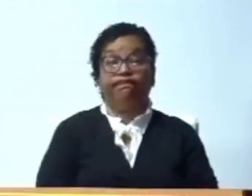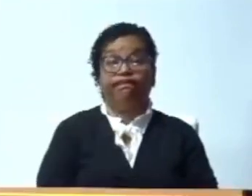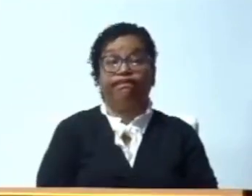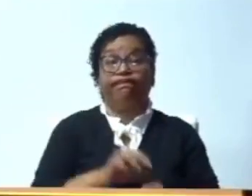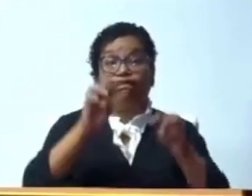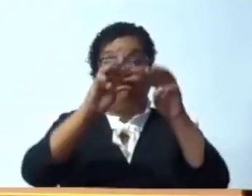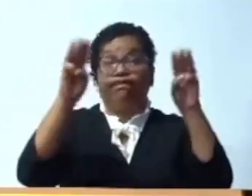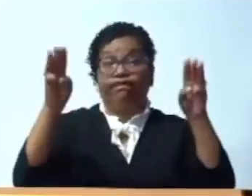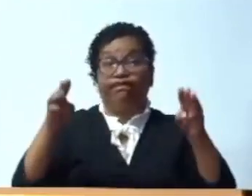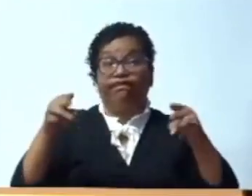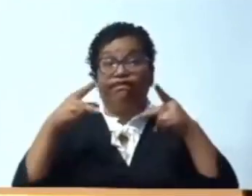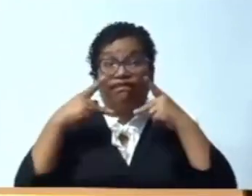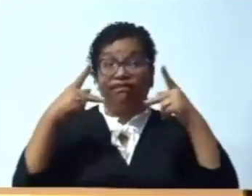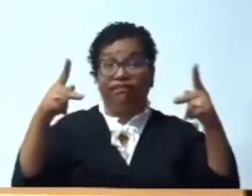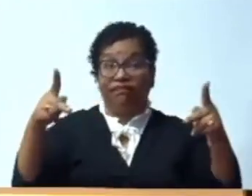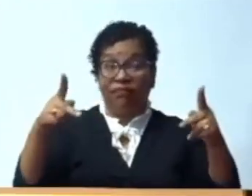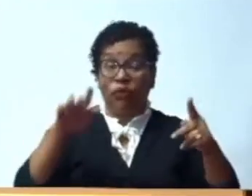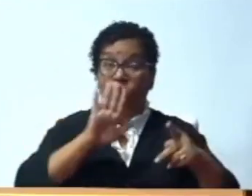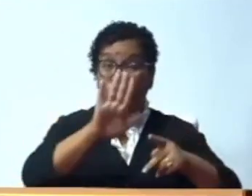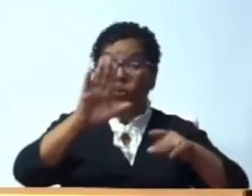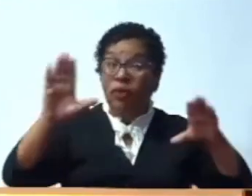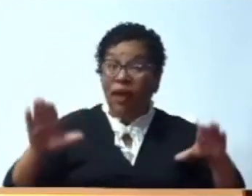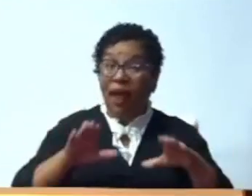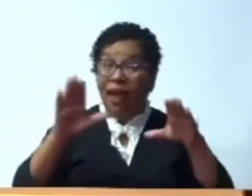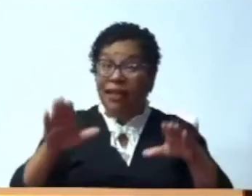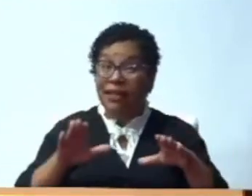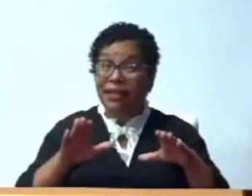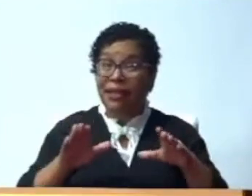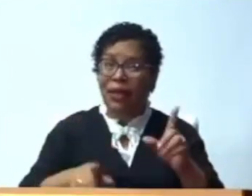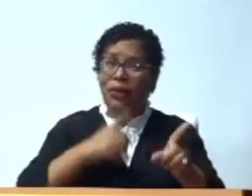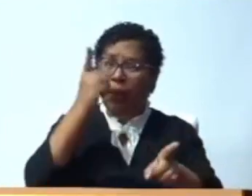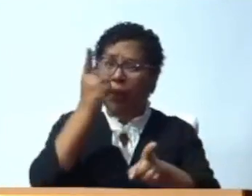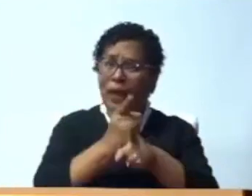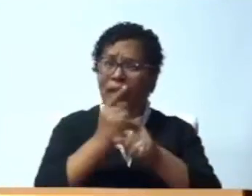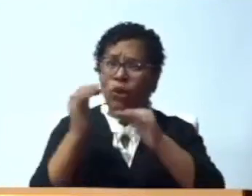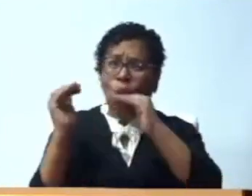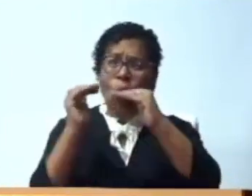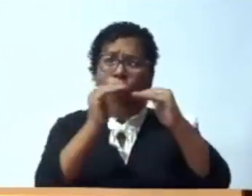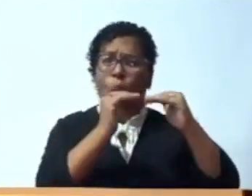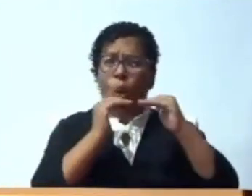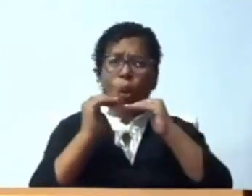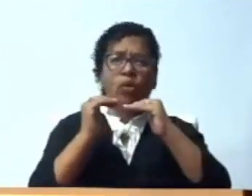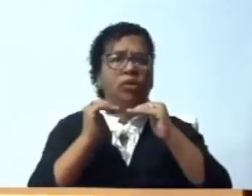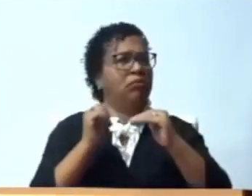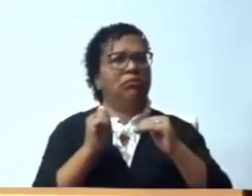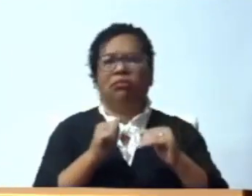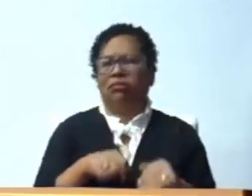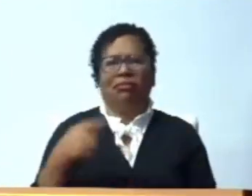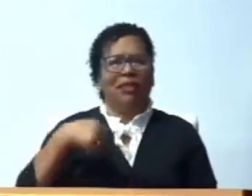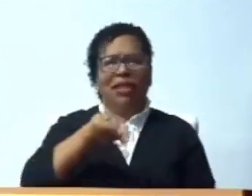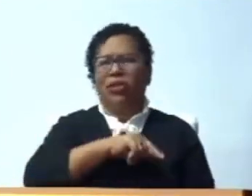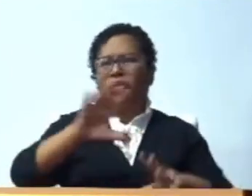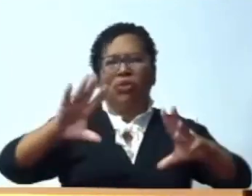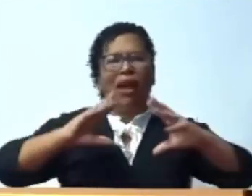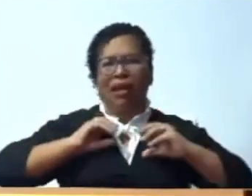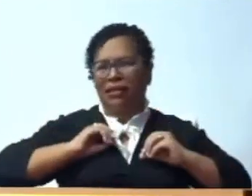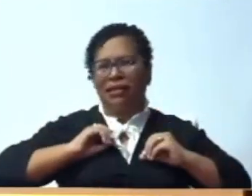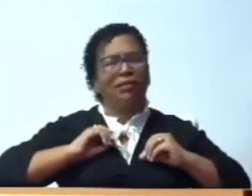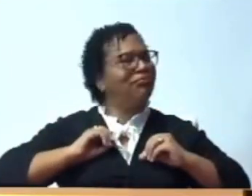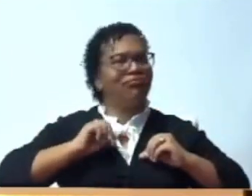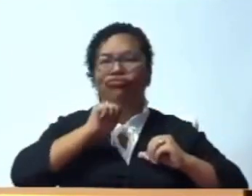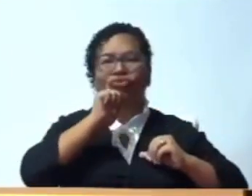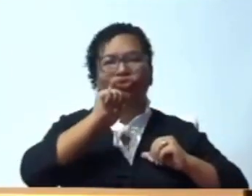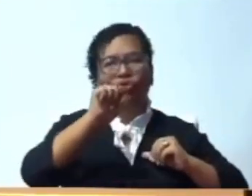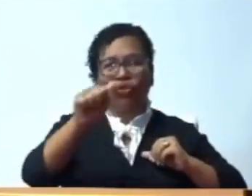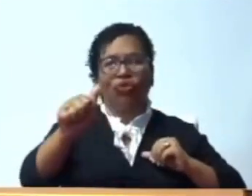solo es injusta e inaceptable sino que también tiene consecuencias graves para nuestro